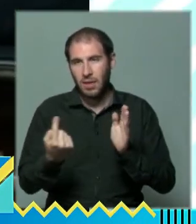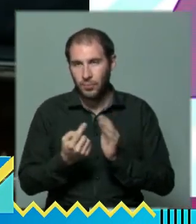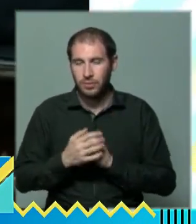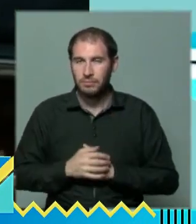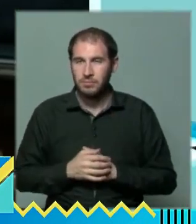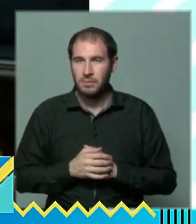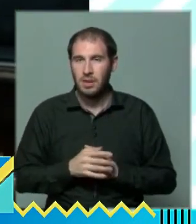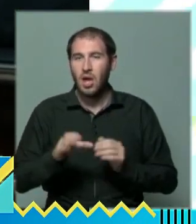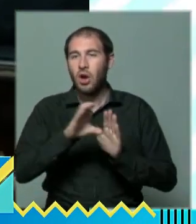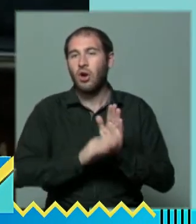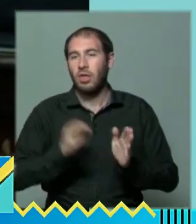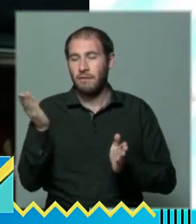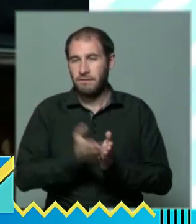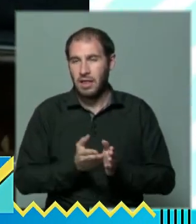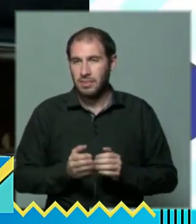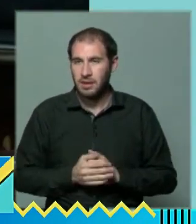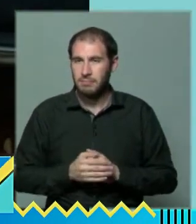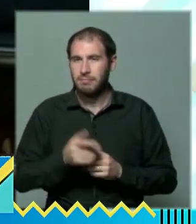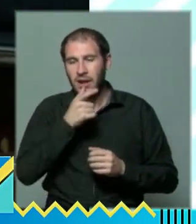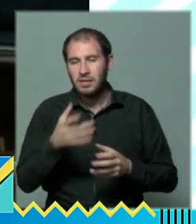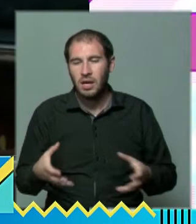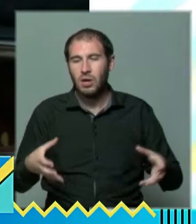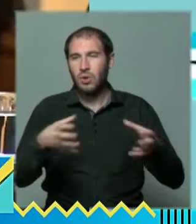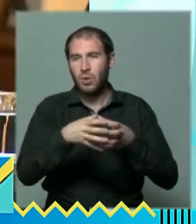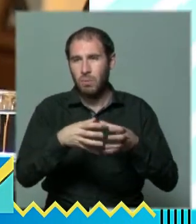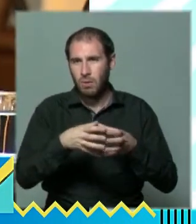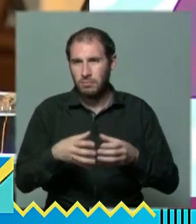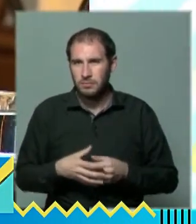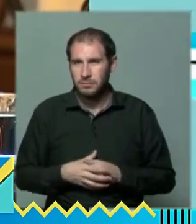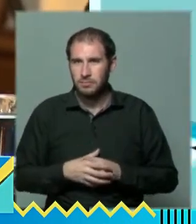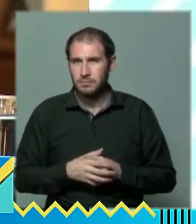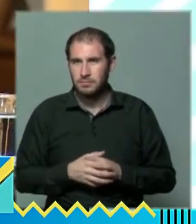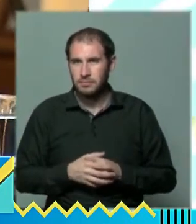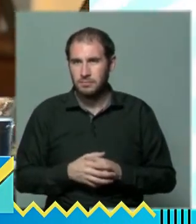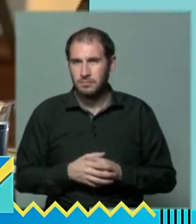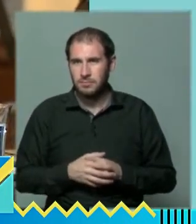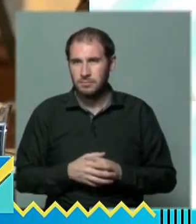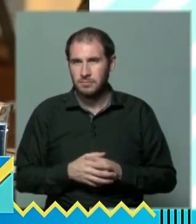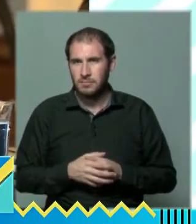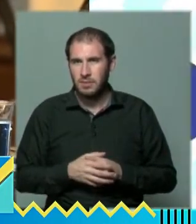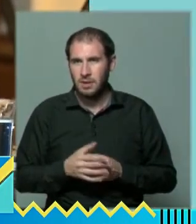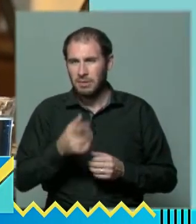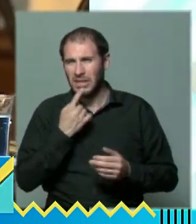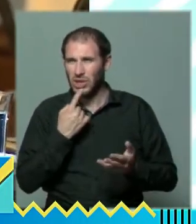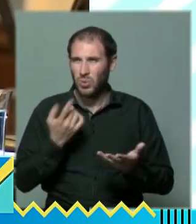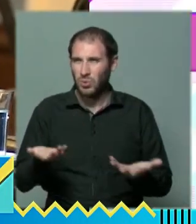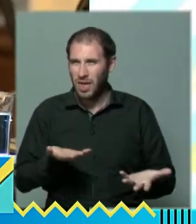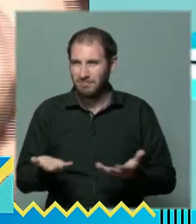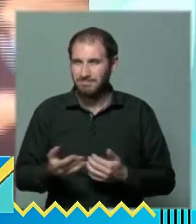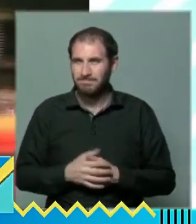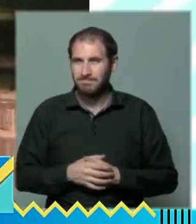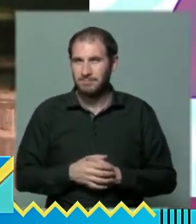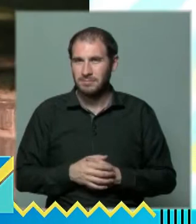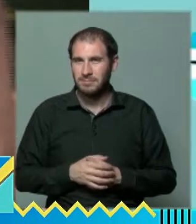de lo que es el Código de Falta. Es como un cóctel bastante que te genera dudas